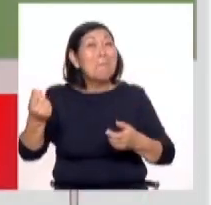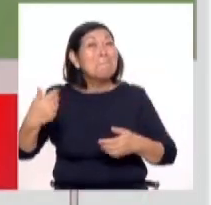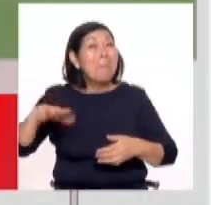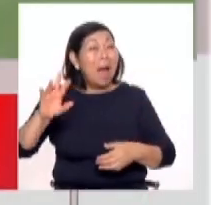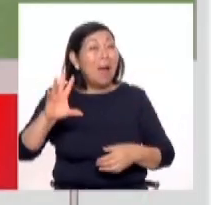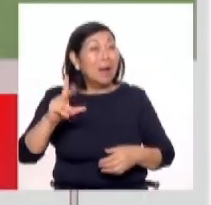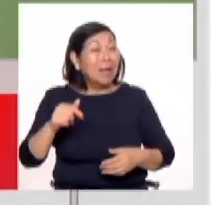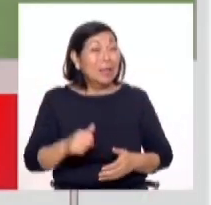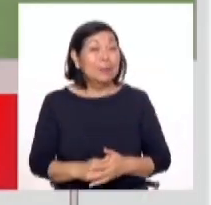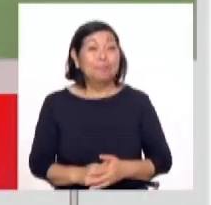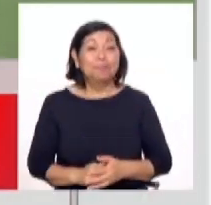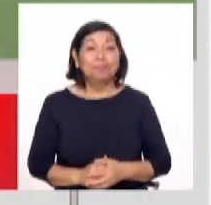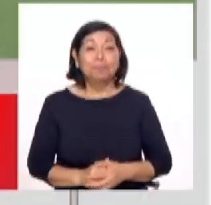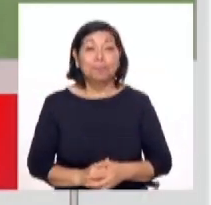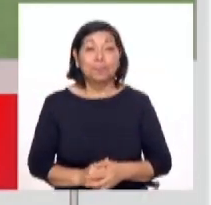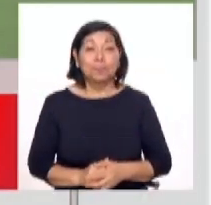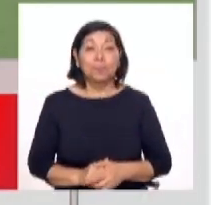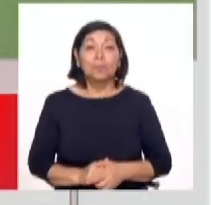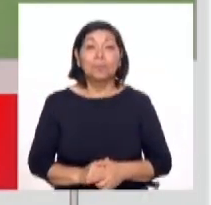gracias.